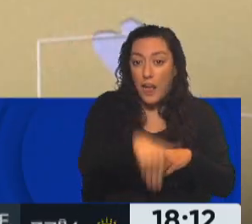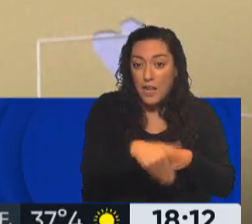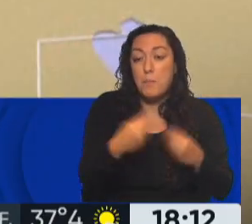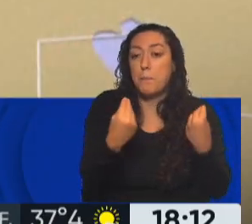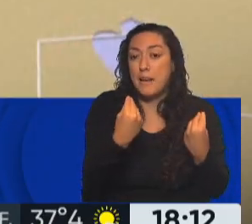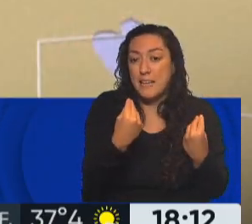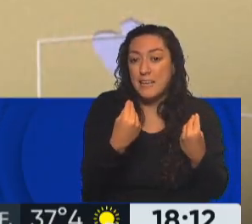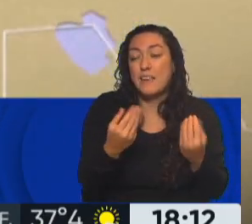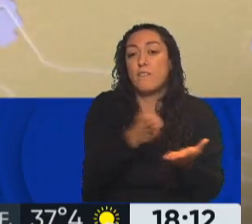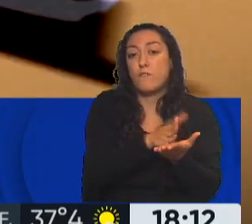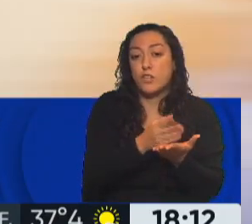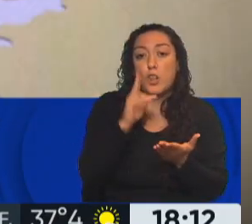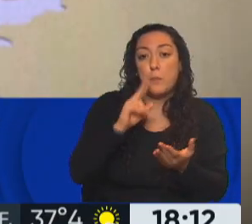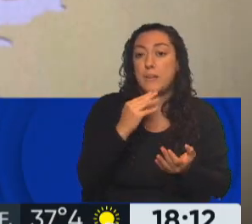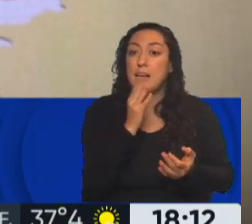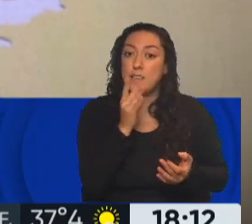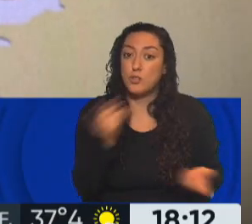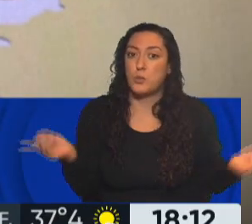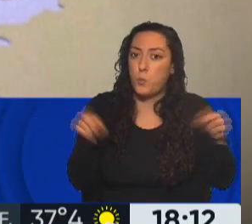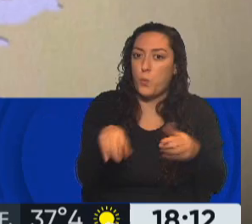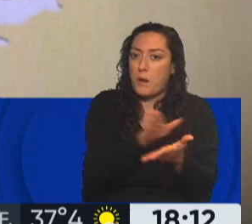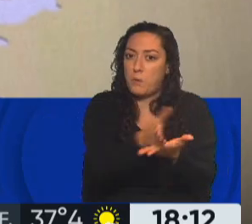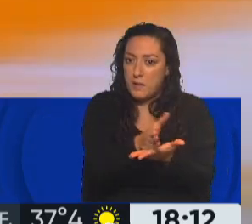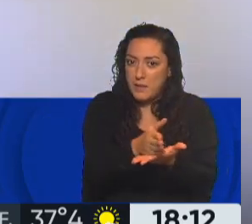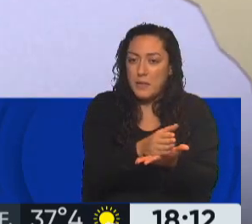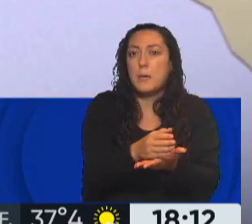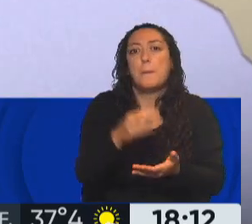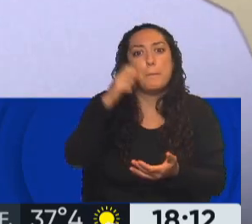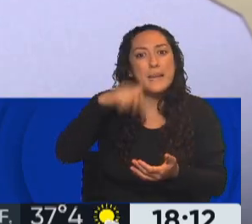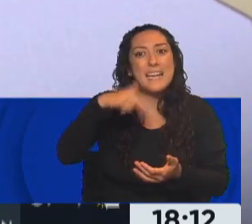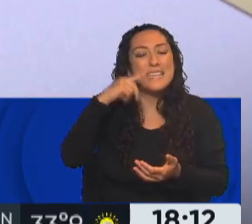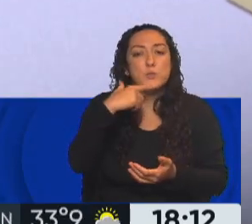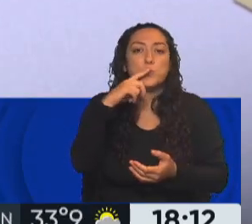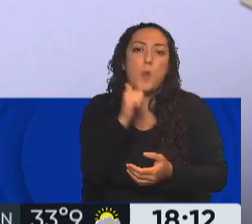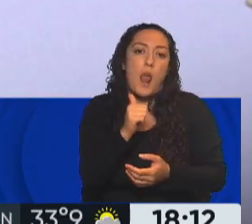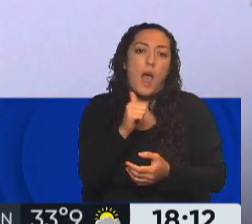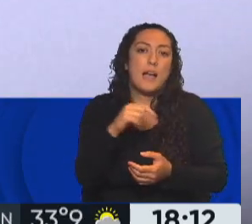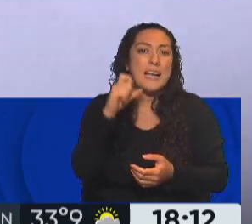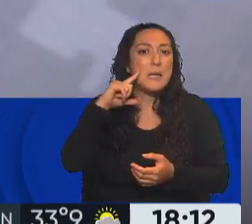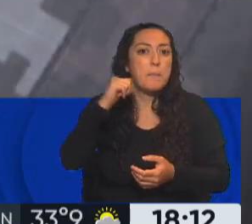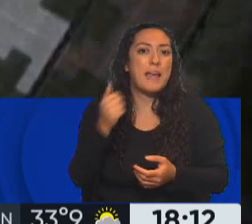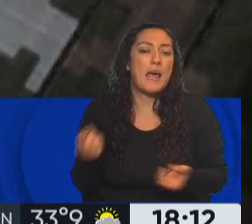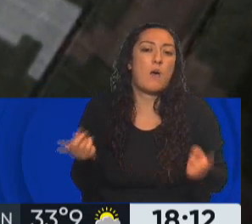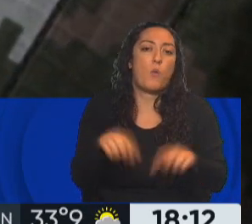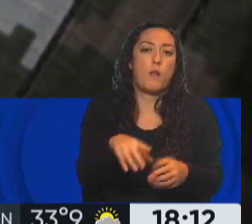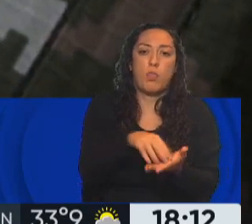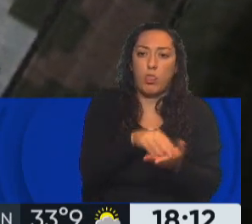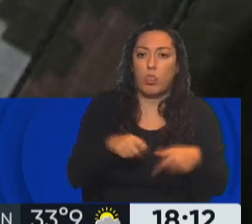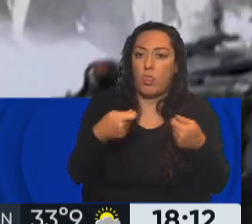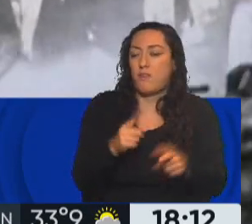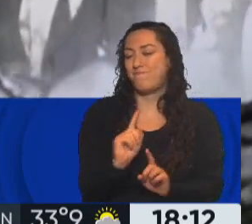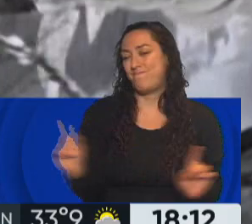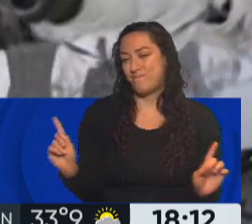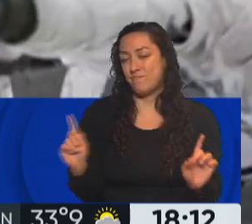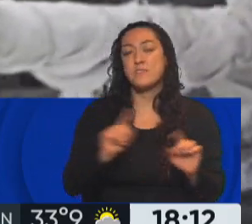volver a sus fronteras de 2014, lo que incluye a la península de Crimea, no es realista. Tampoco lo sería su ingreso a la